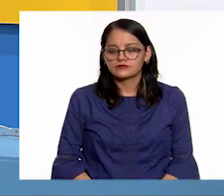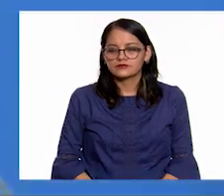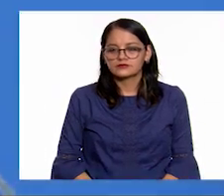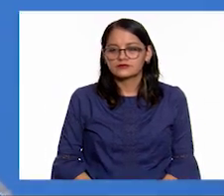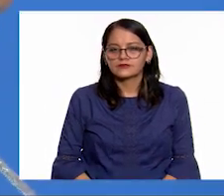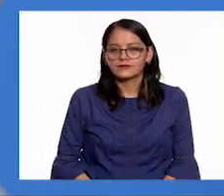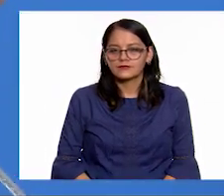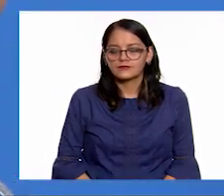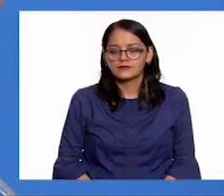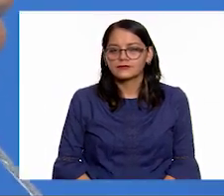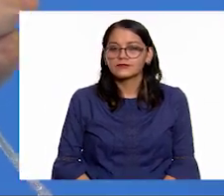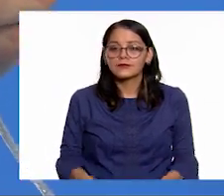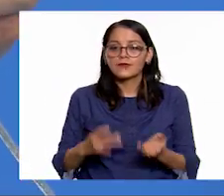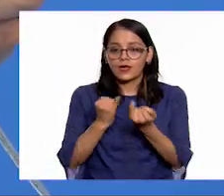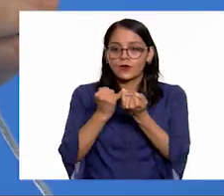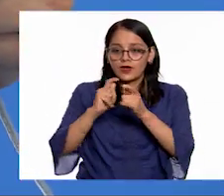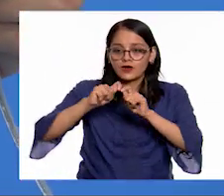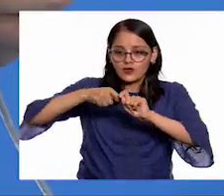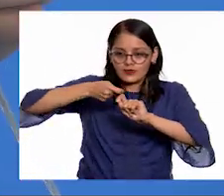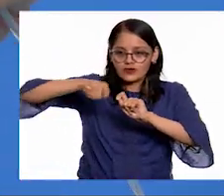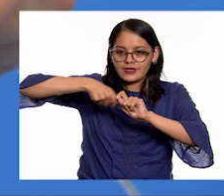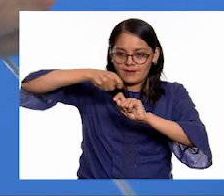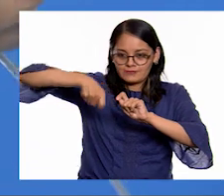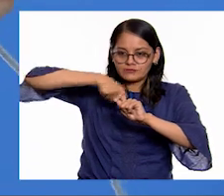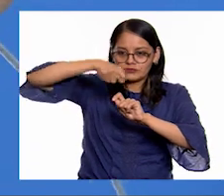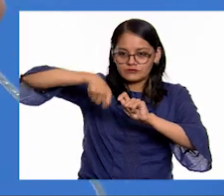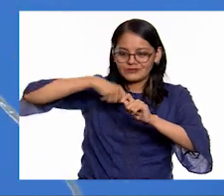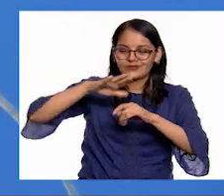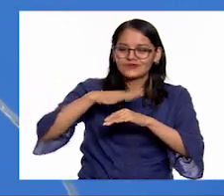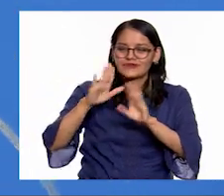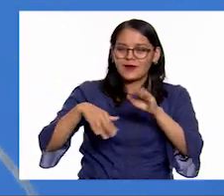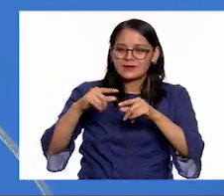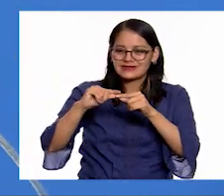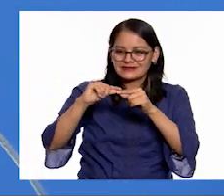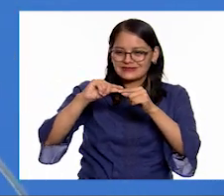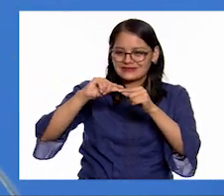Igual, lo enrollamos. Igual, ajá, porque como se sueltan los cables,